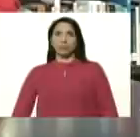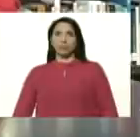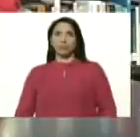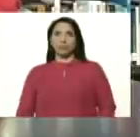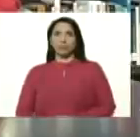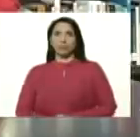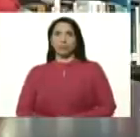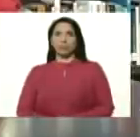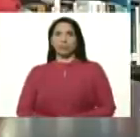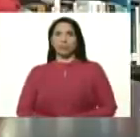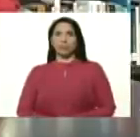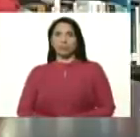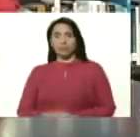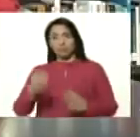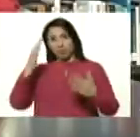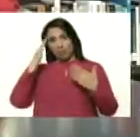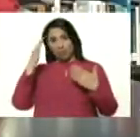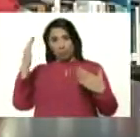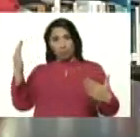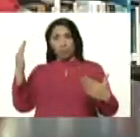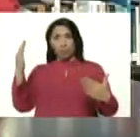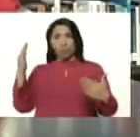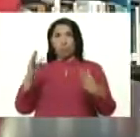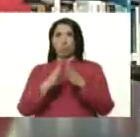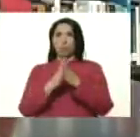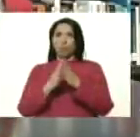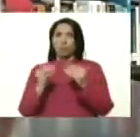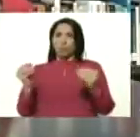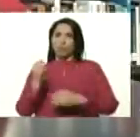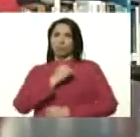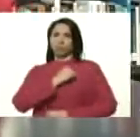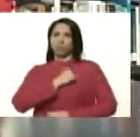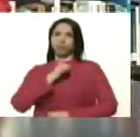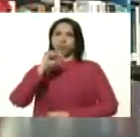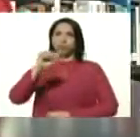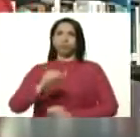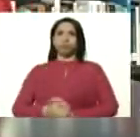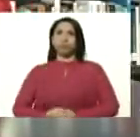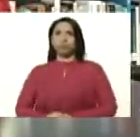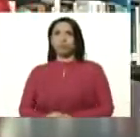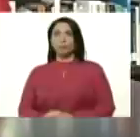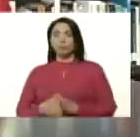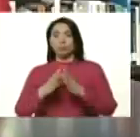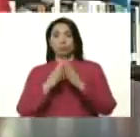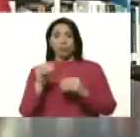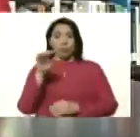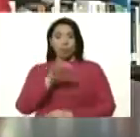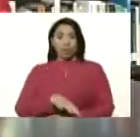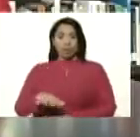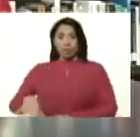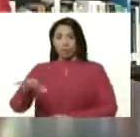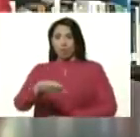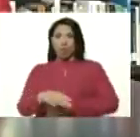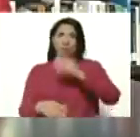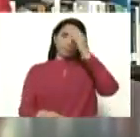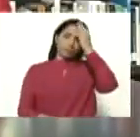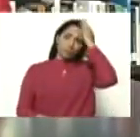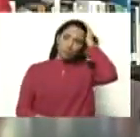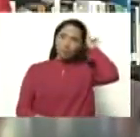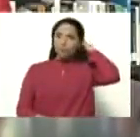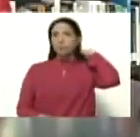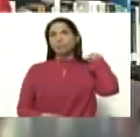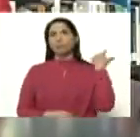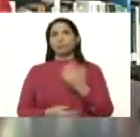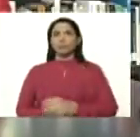Mi saludo a todos los compatriotas de todos los estados de la Central